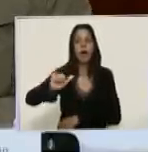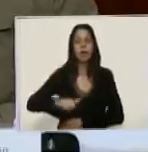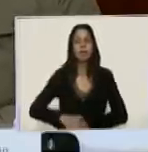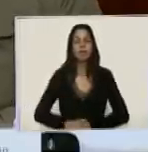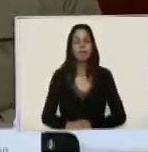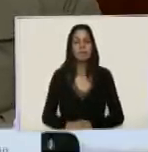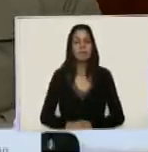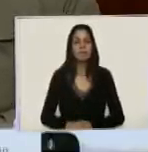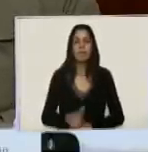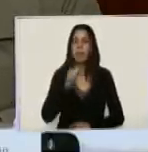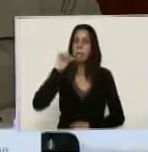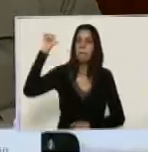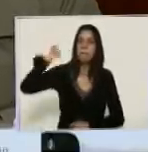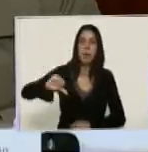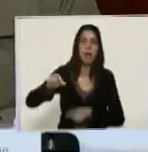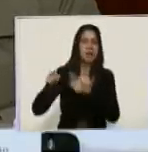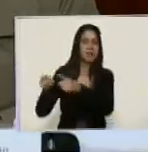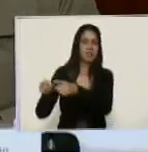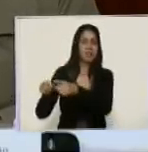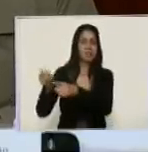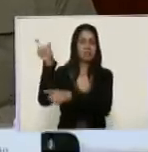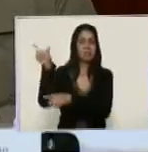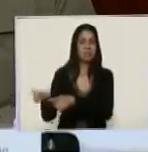Es indigno.